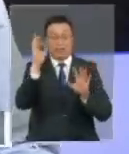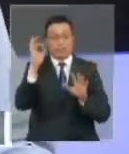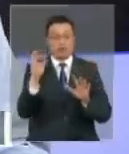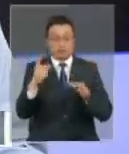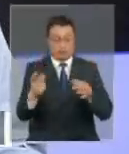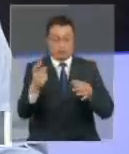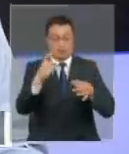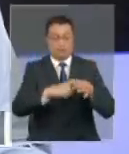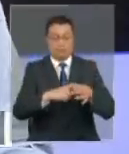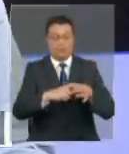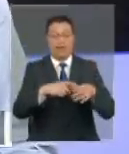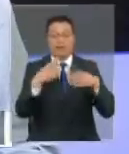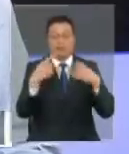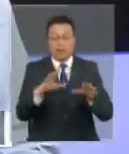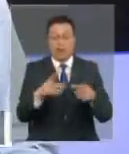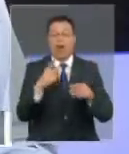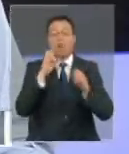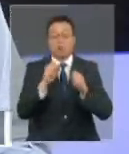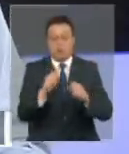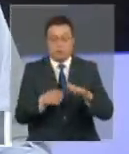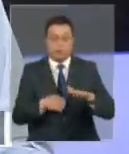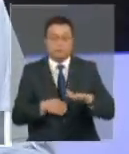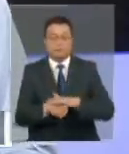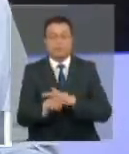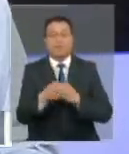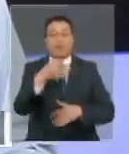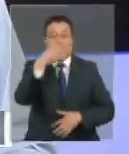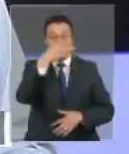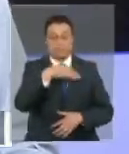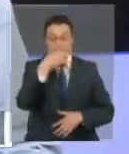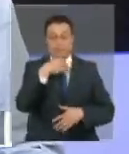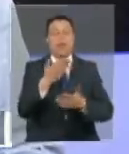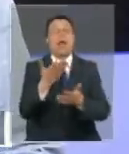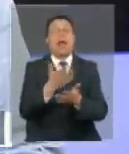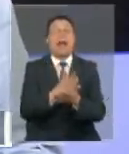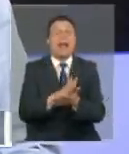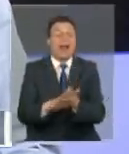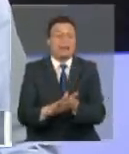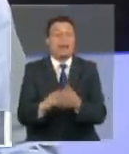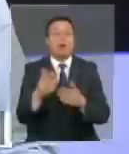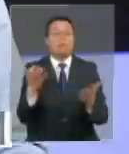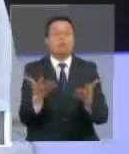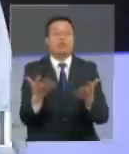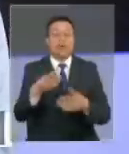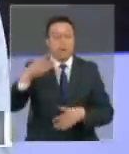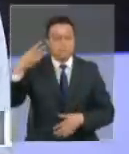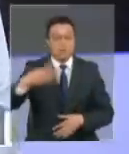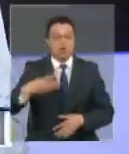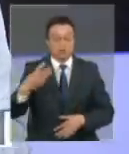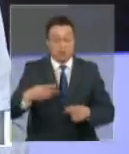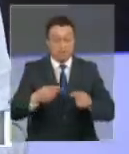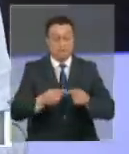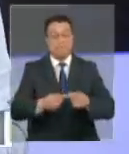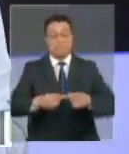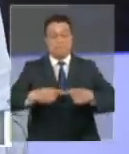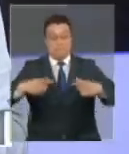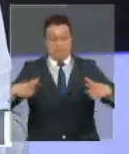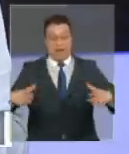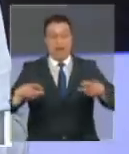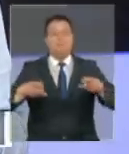están inscritos en los consultorios, van a poder acceder a los medicamentos de forma gratuita, porque la municipalidad va a ampliar